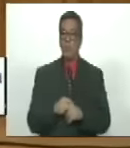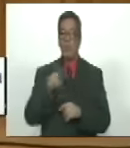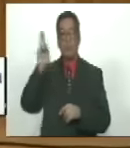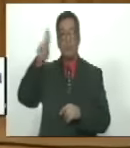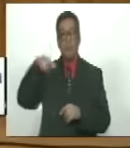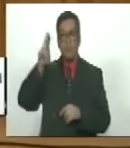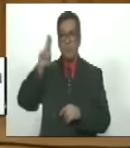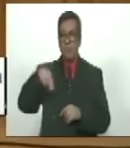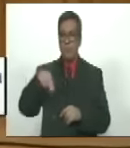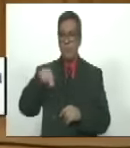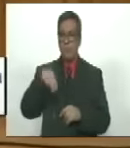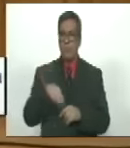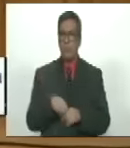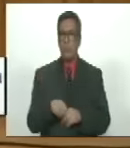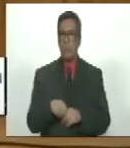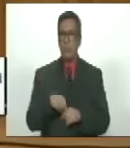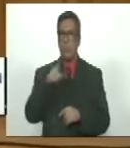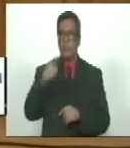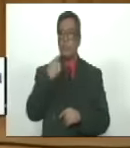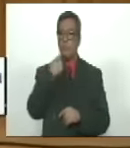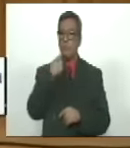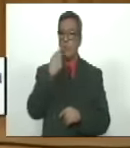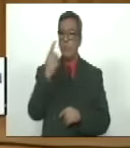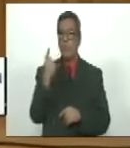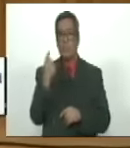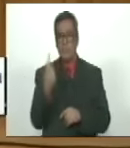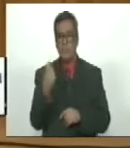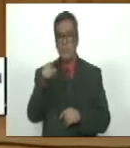nunca han faltado